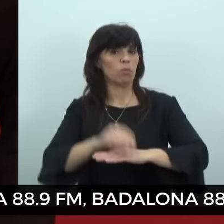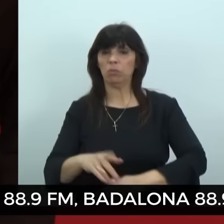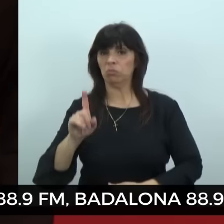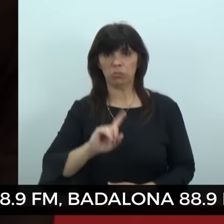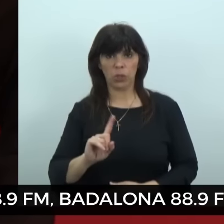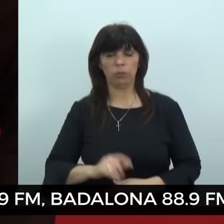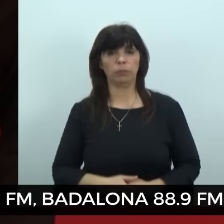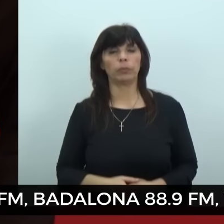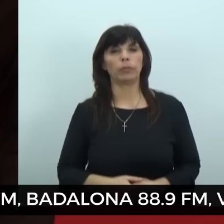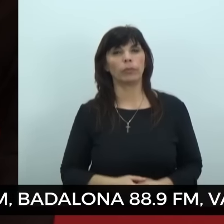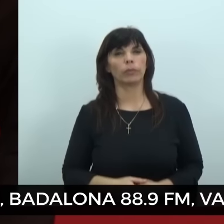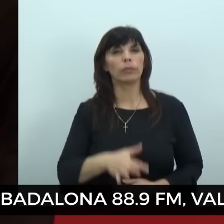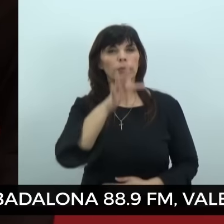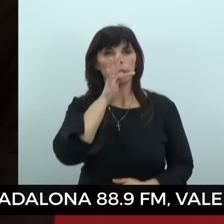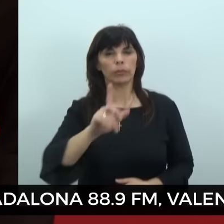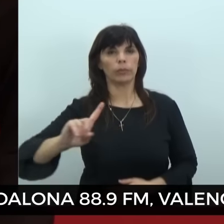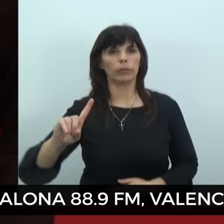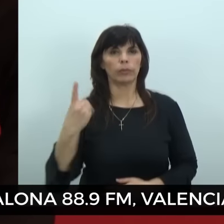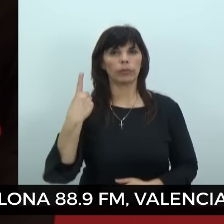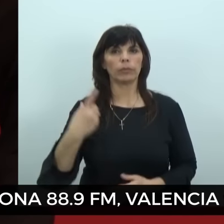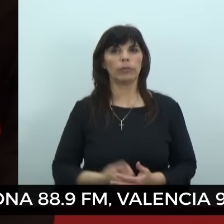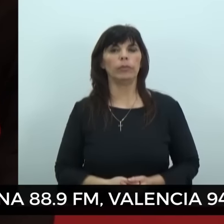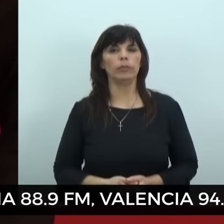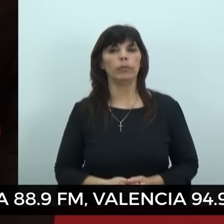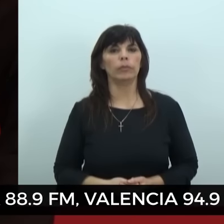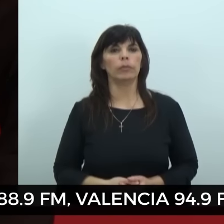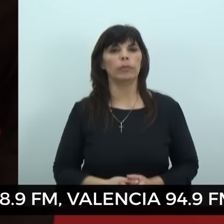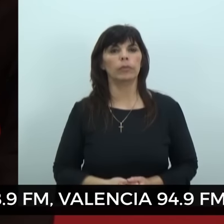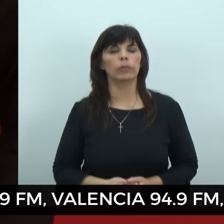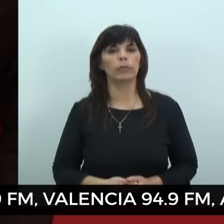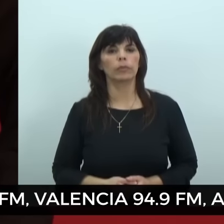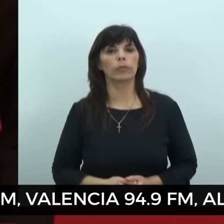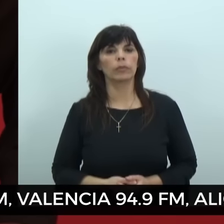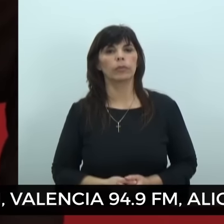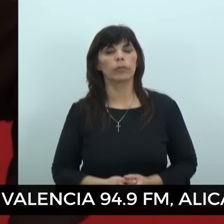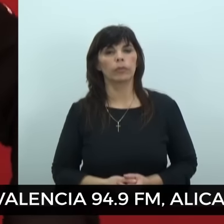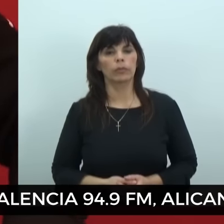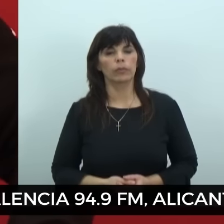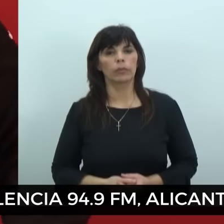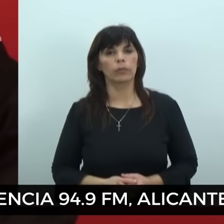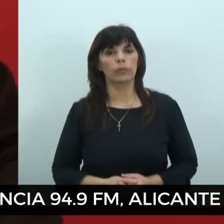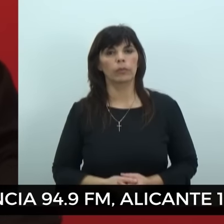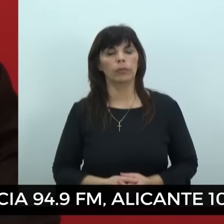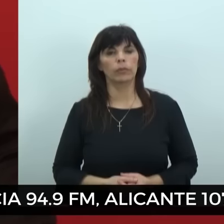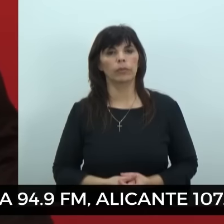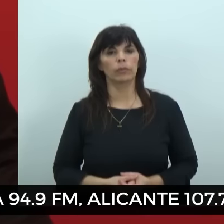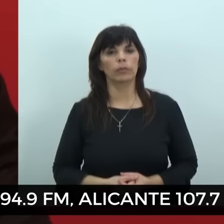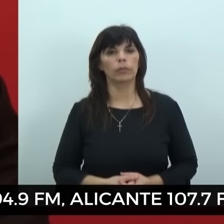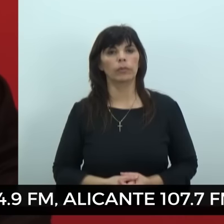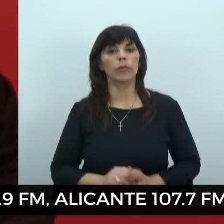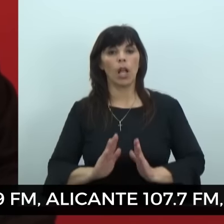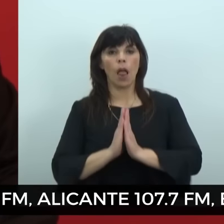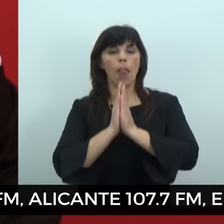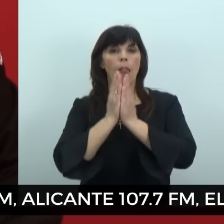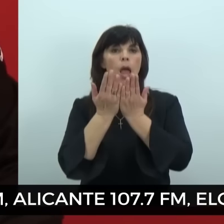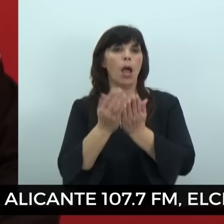La promesa de Dios, algunos dirán, como yo un día leí, en la Biblia hay 7000 promesas,